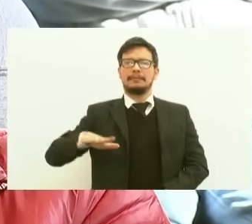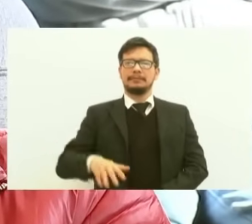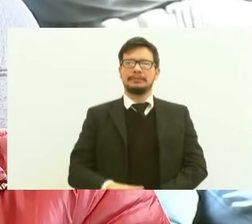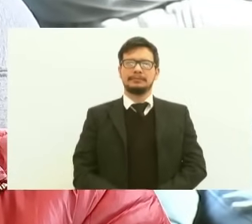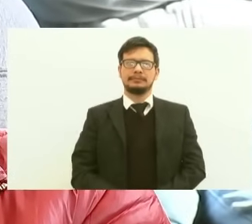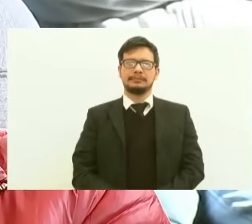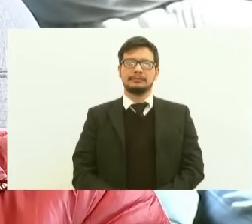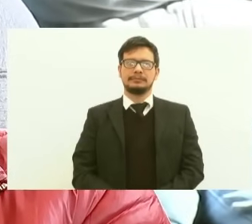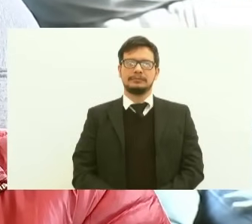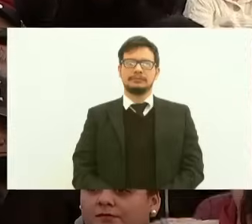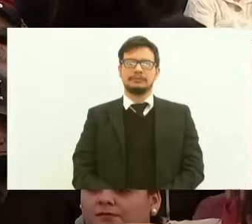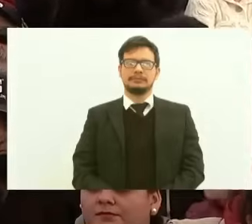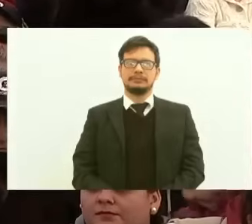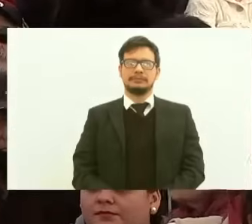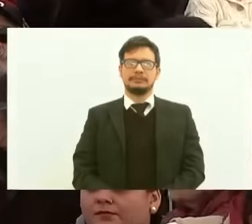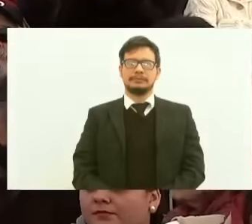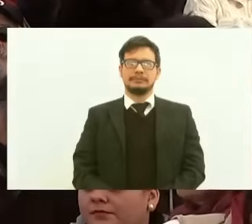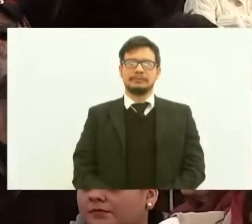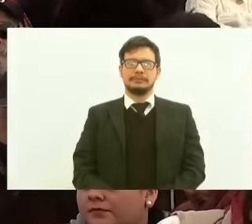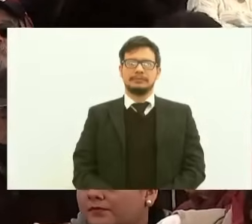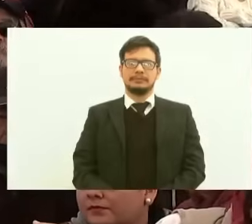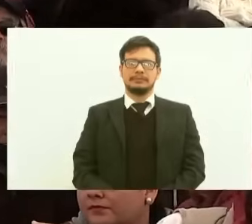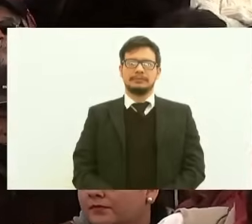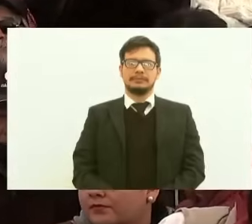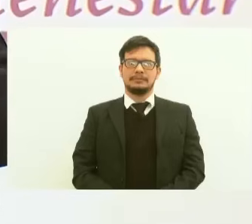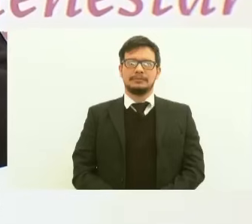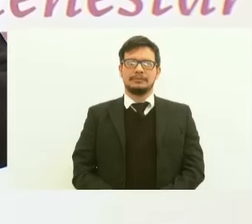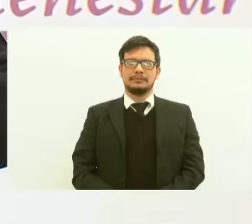se va a seguir, repito,